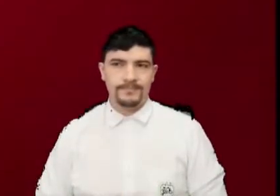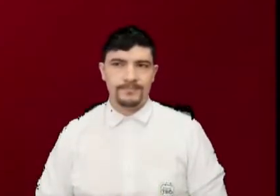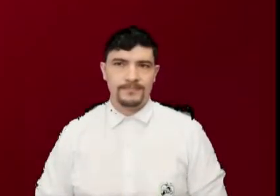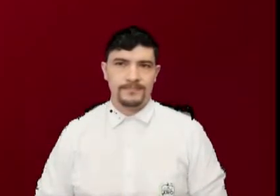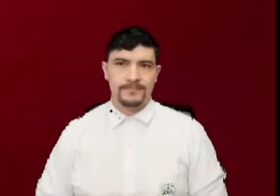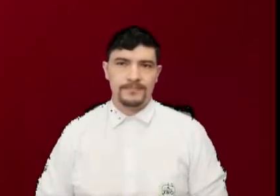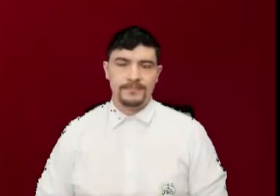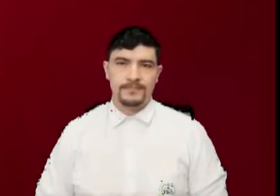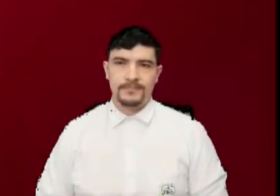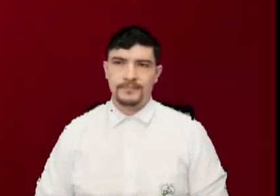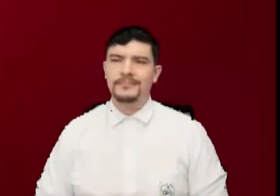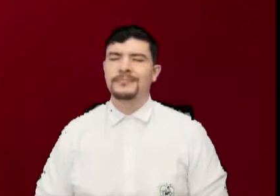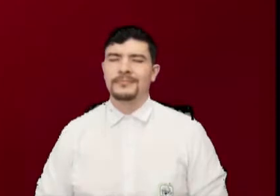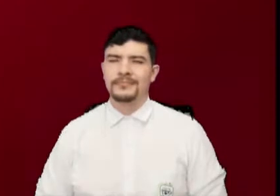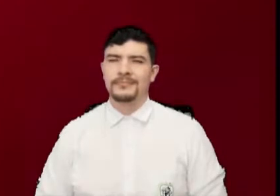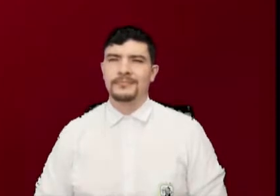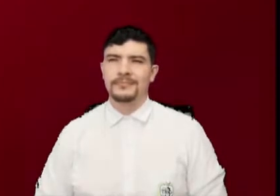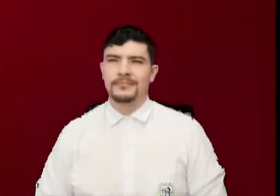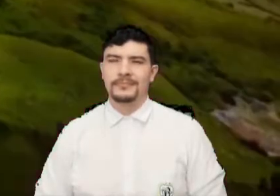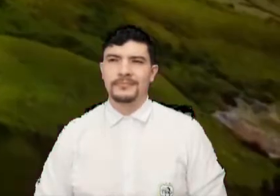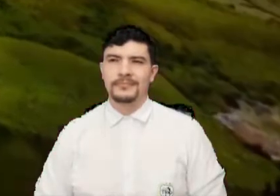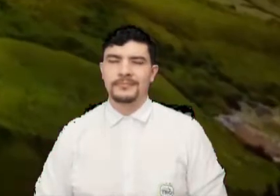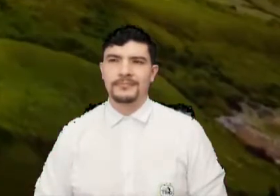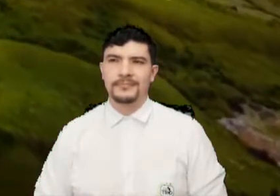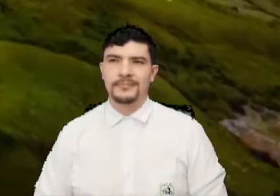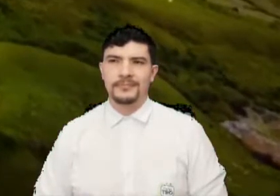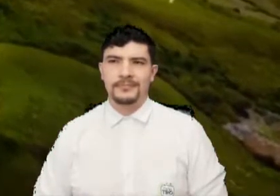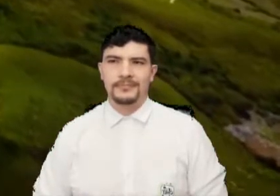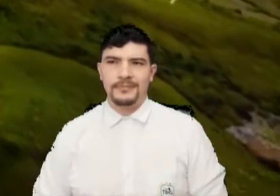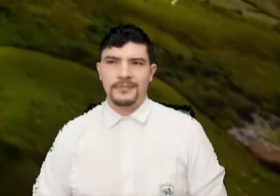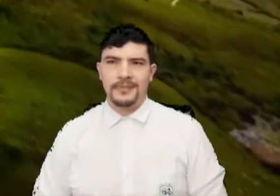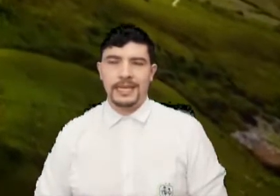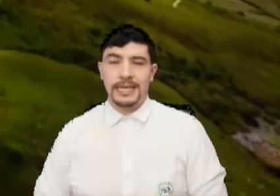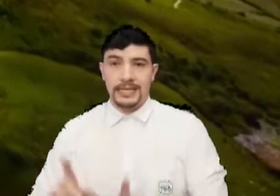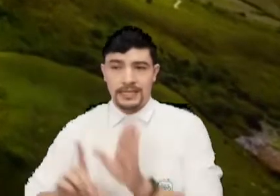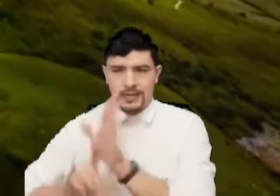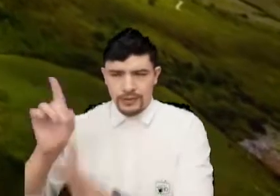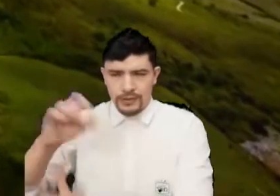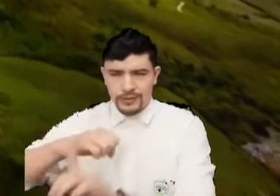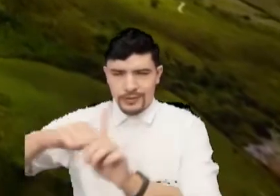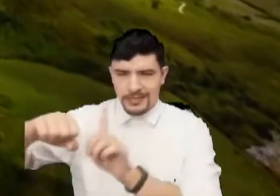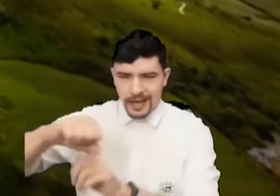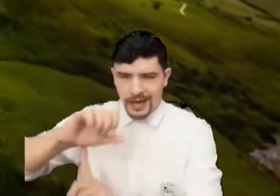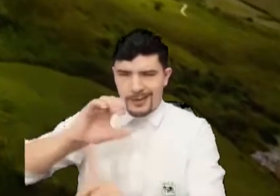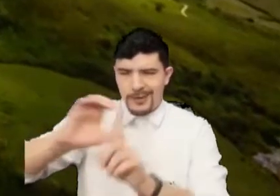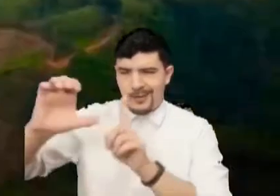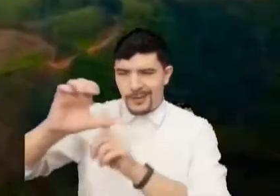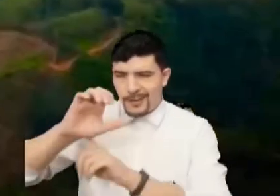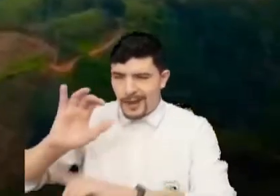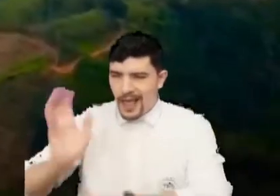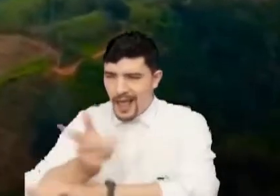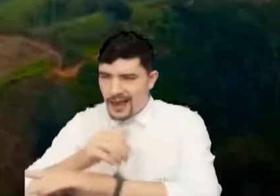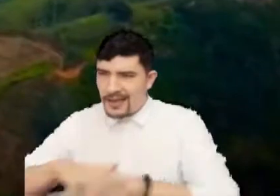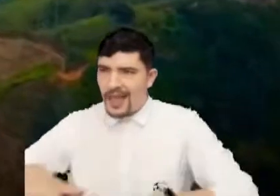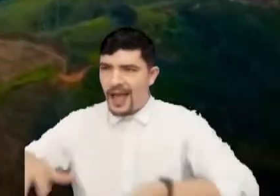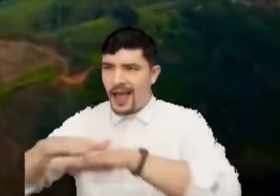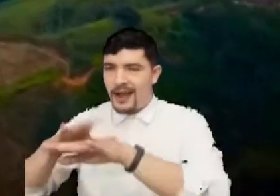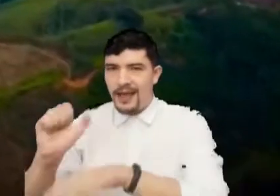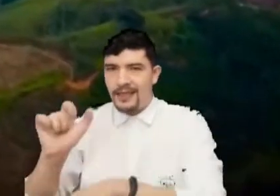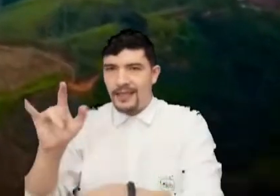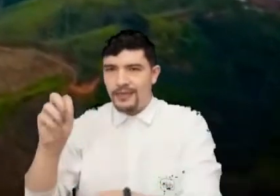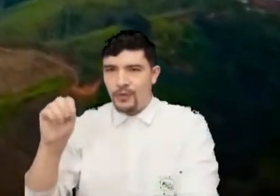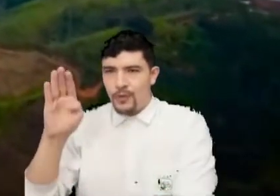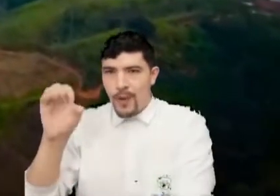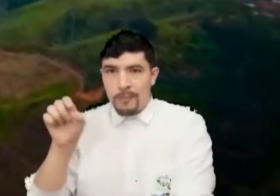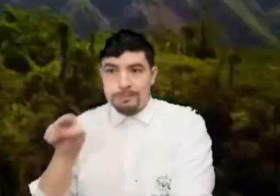Con el fin de aportar al desarrollo social, cultural y artístico del Catatumbo colombiano en la actual crisis generada por el